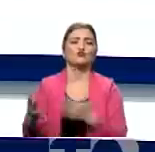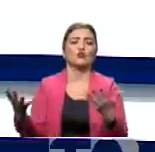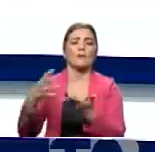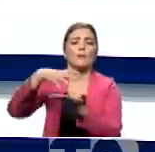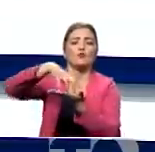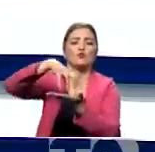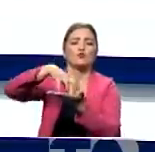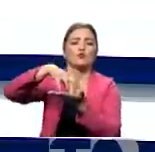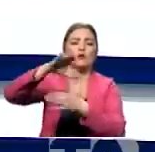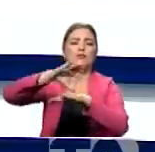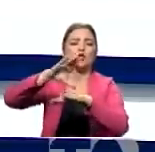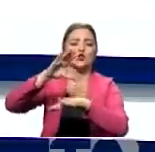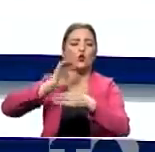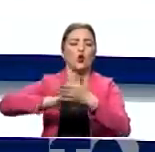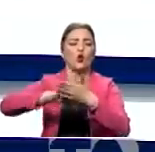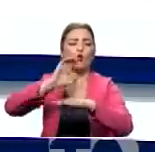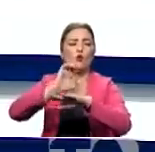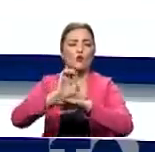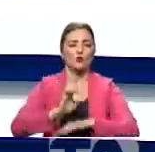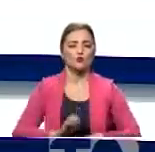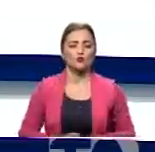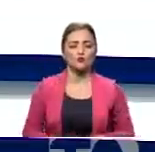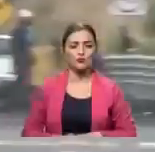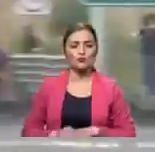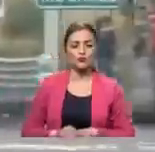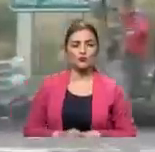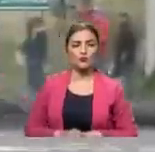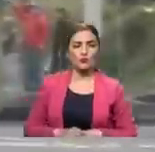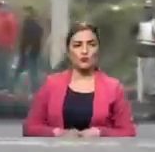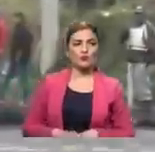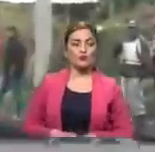las provincias del centro del país.